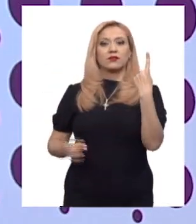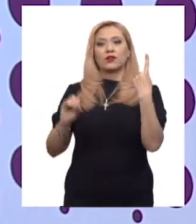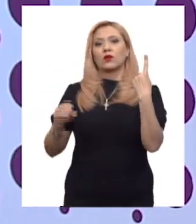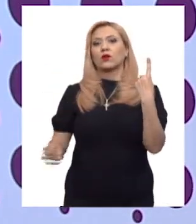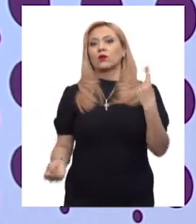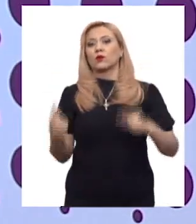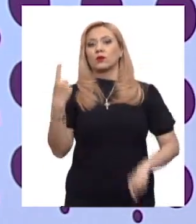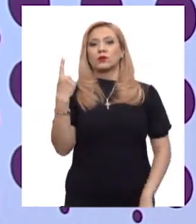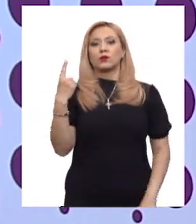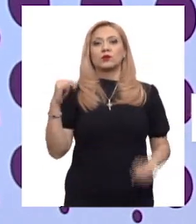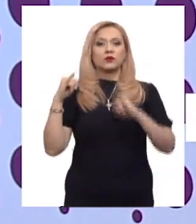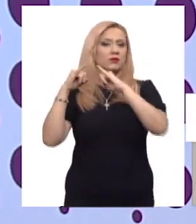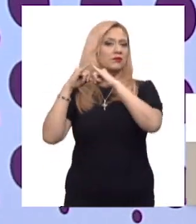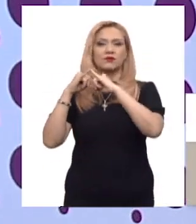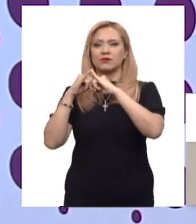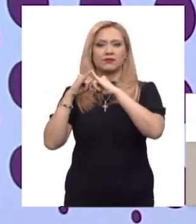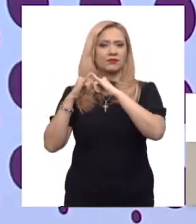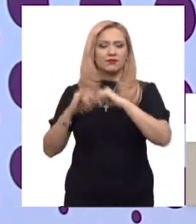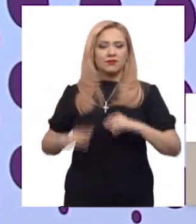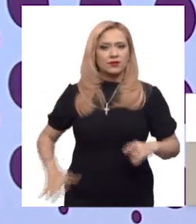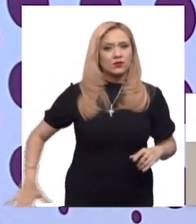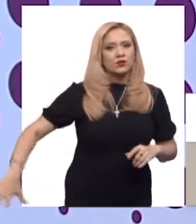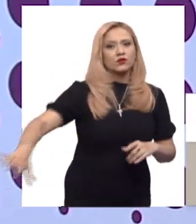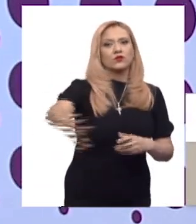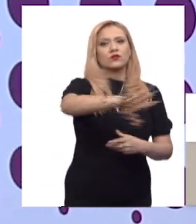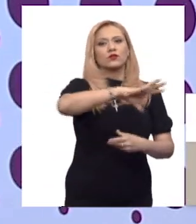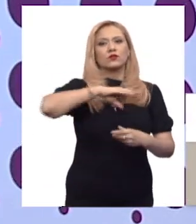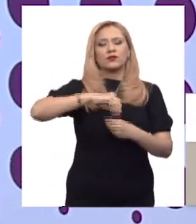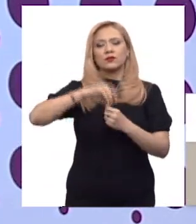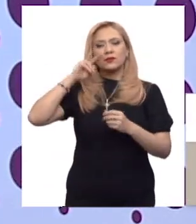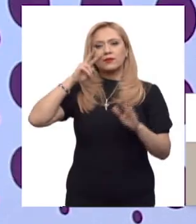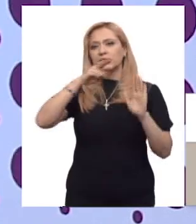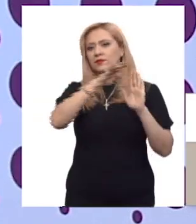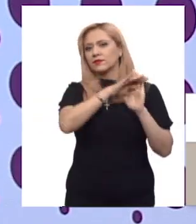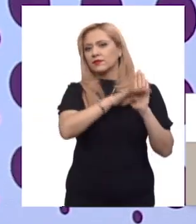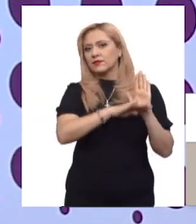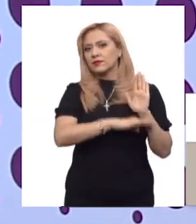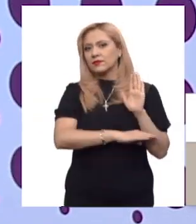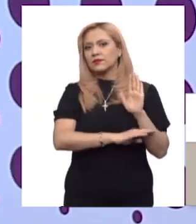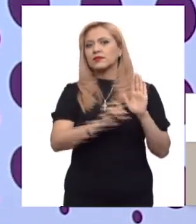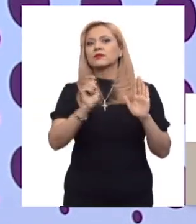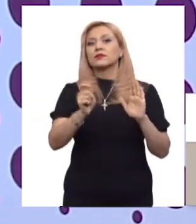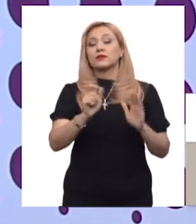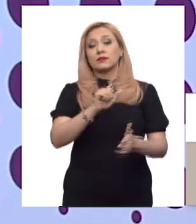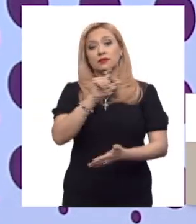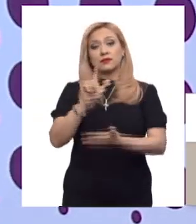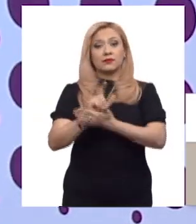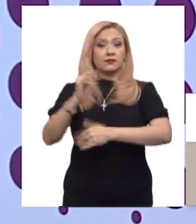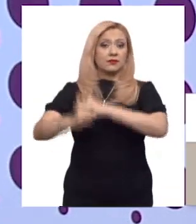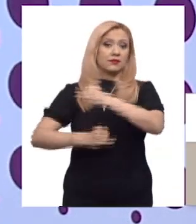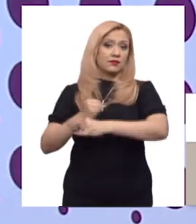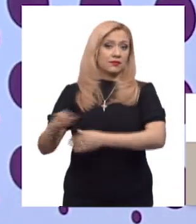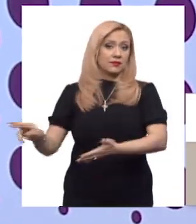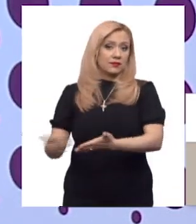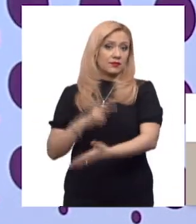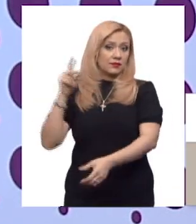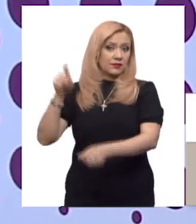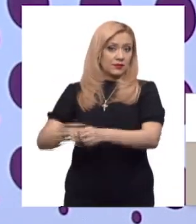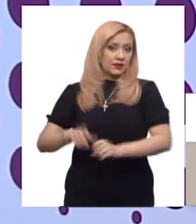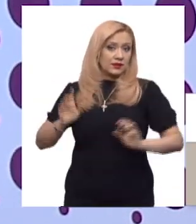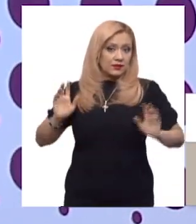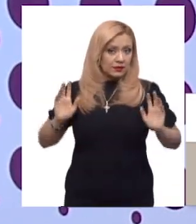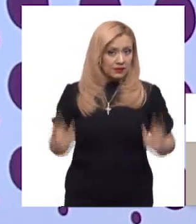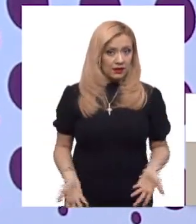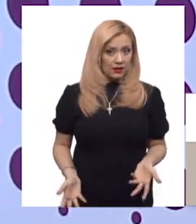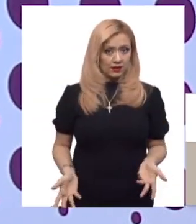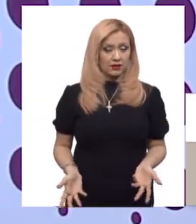dependencia, y que justo contemple todos estos estándares que están señalados en convenciones y en tratados internacionales, ¿no? Una